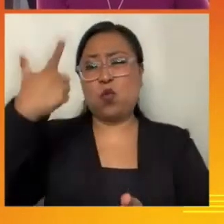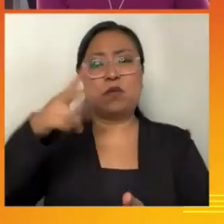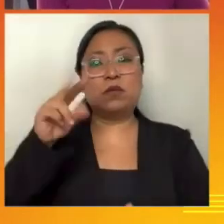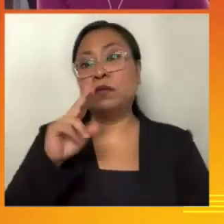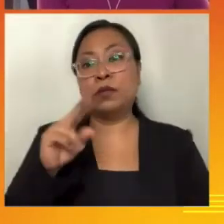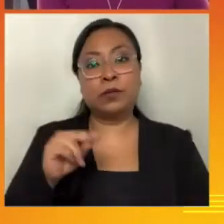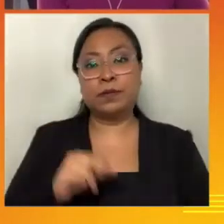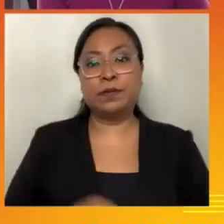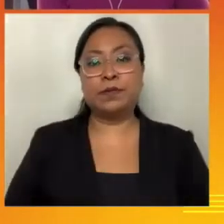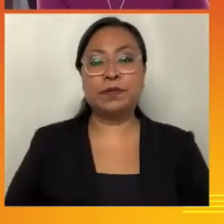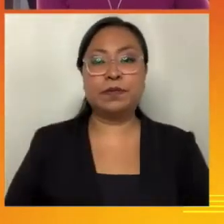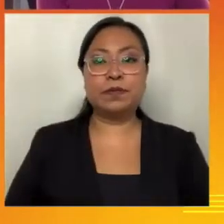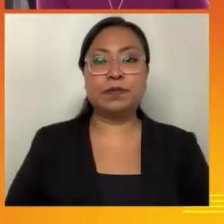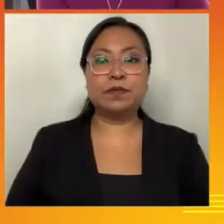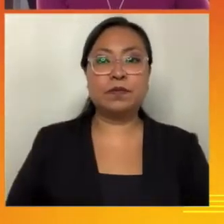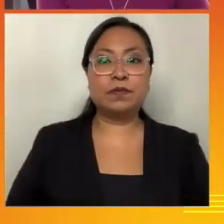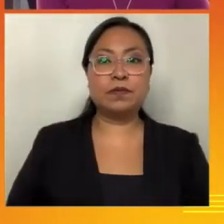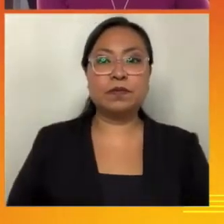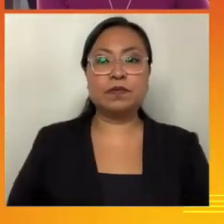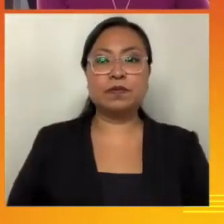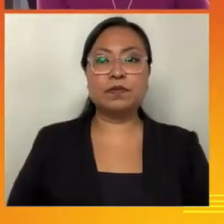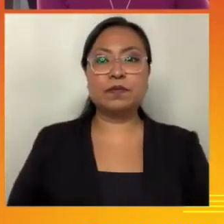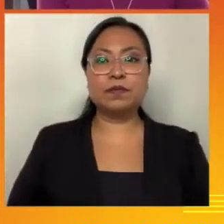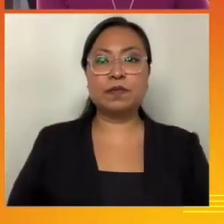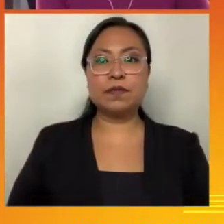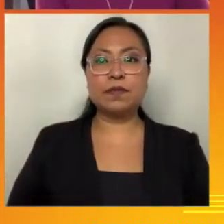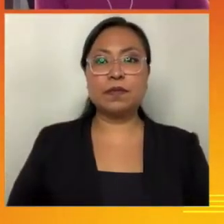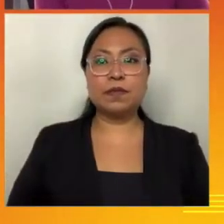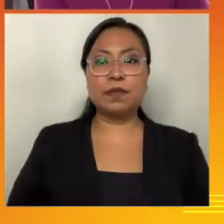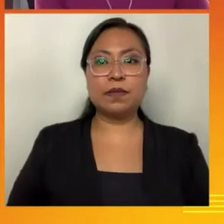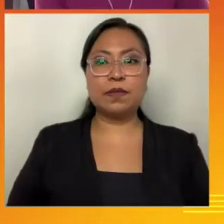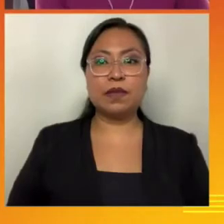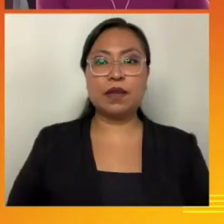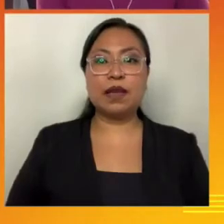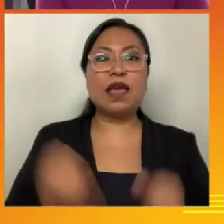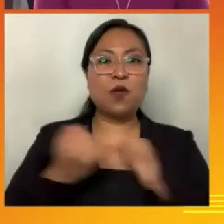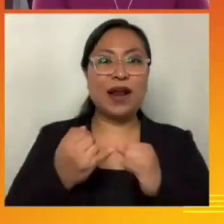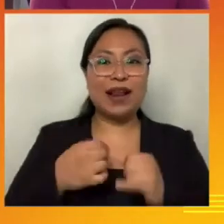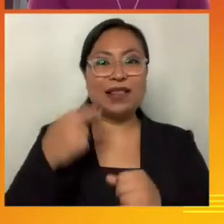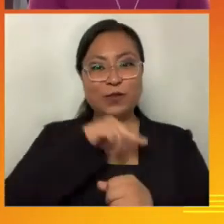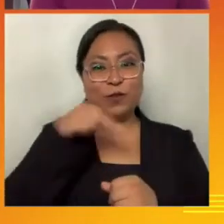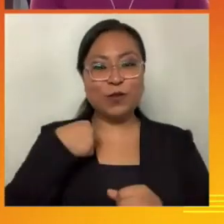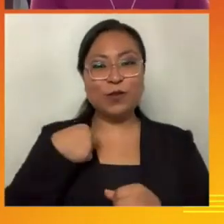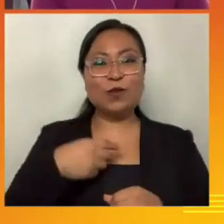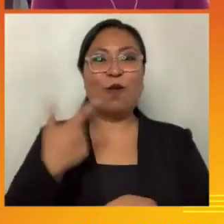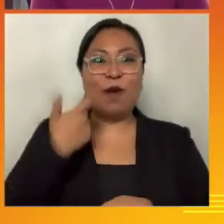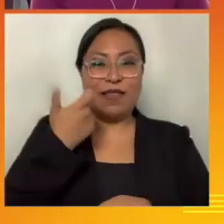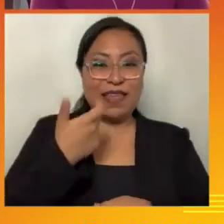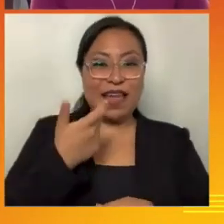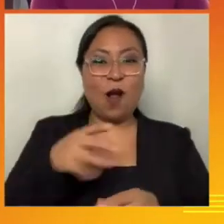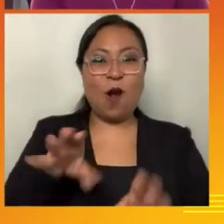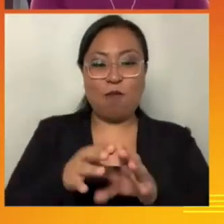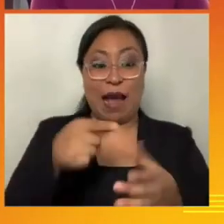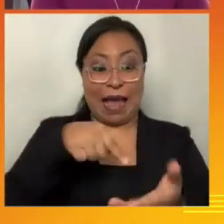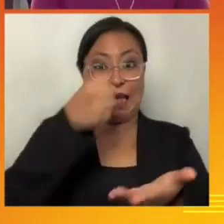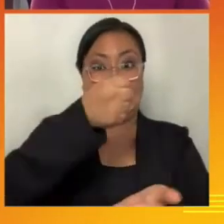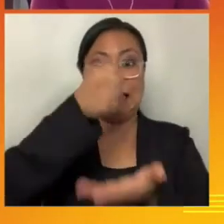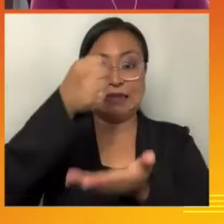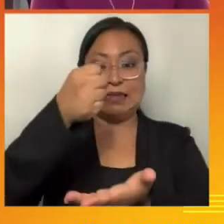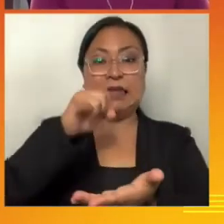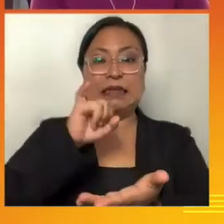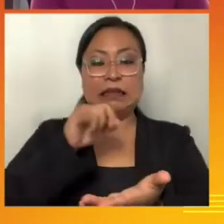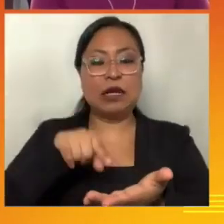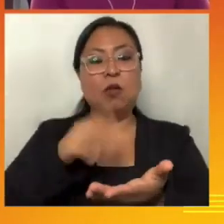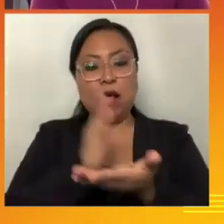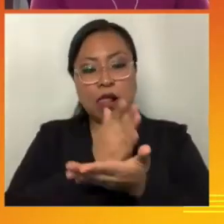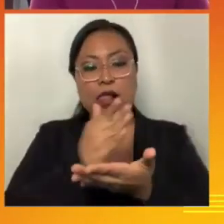o de los fondos que día a día manejan en ello, ¿no? Aunque pues sí es algo muy importante, pero sabemos